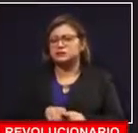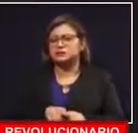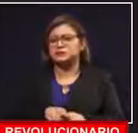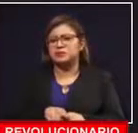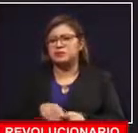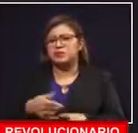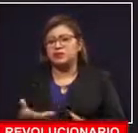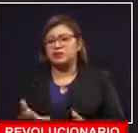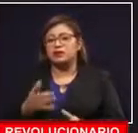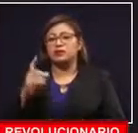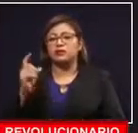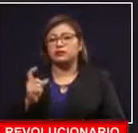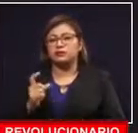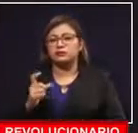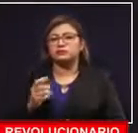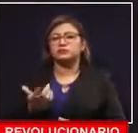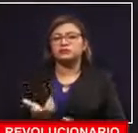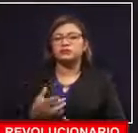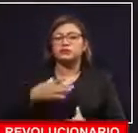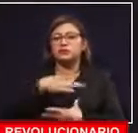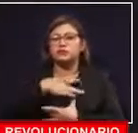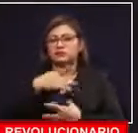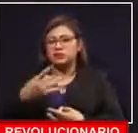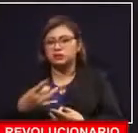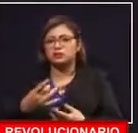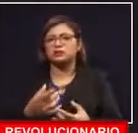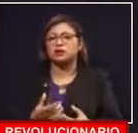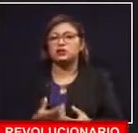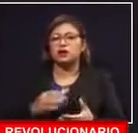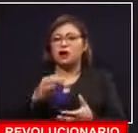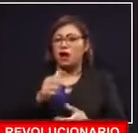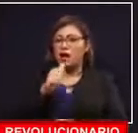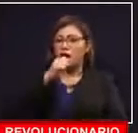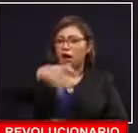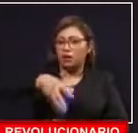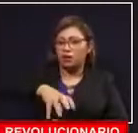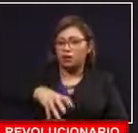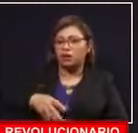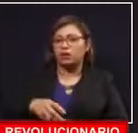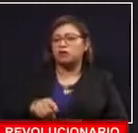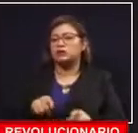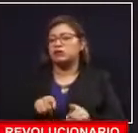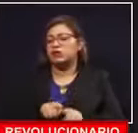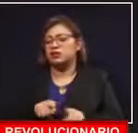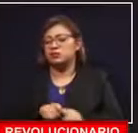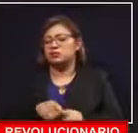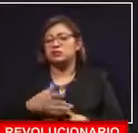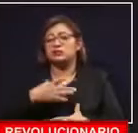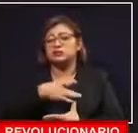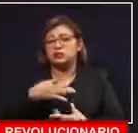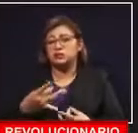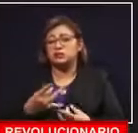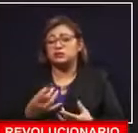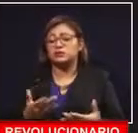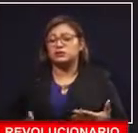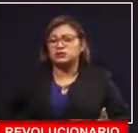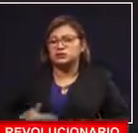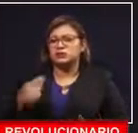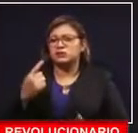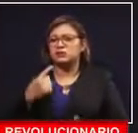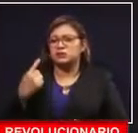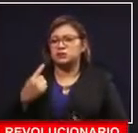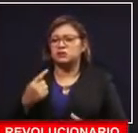educación, servicios públicos, entre otras. Esta aspiración de reorganizar de manera equitativa los